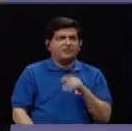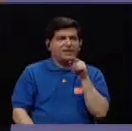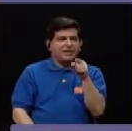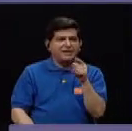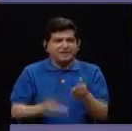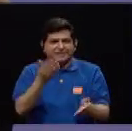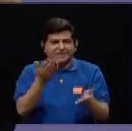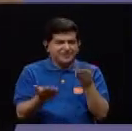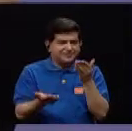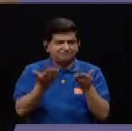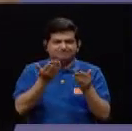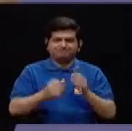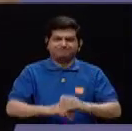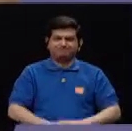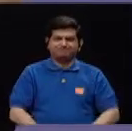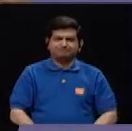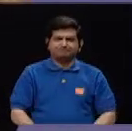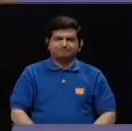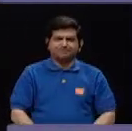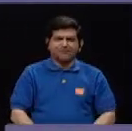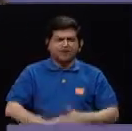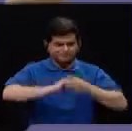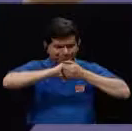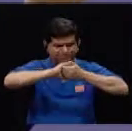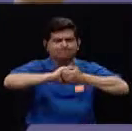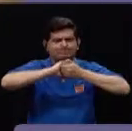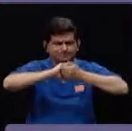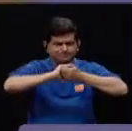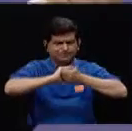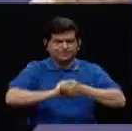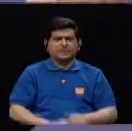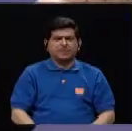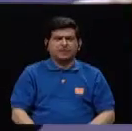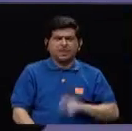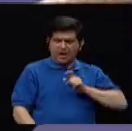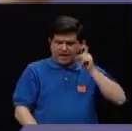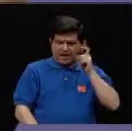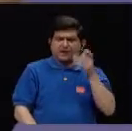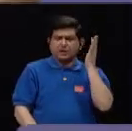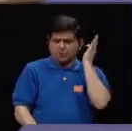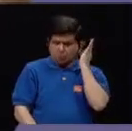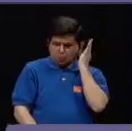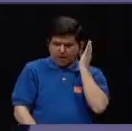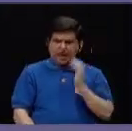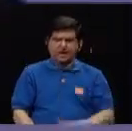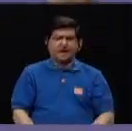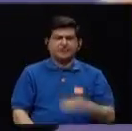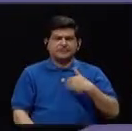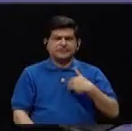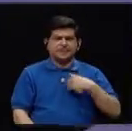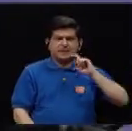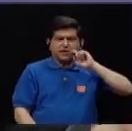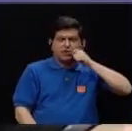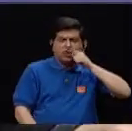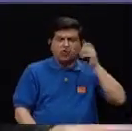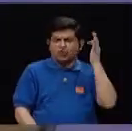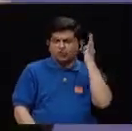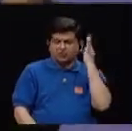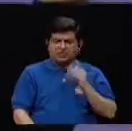fue como muy, muy, muy solidaria en género, como mujer. Ella, teníamos el código